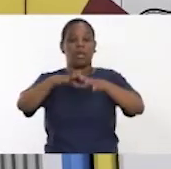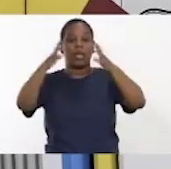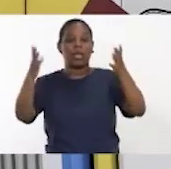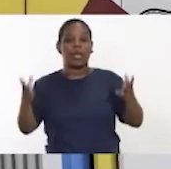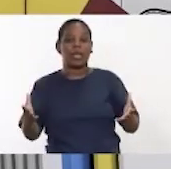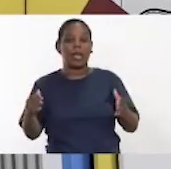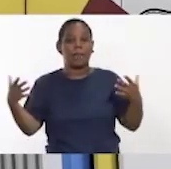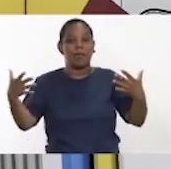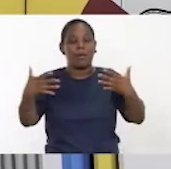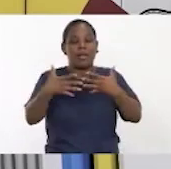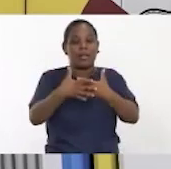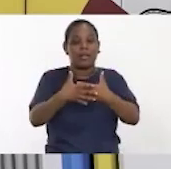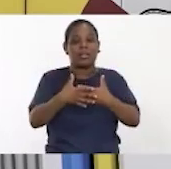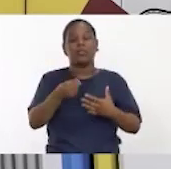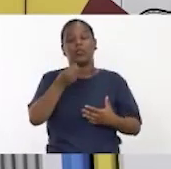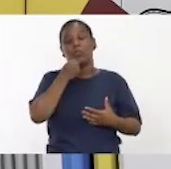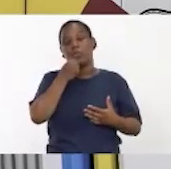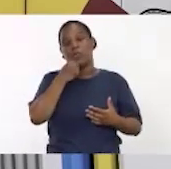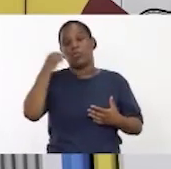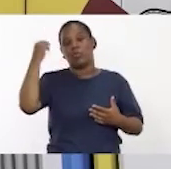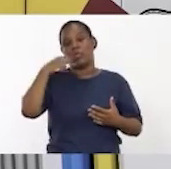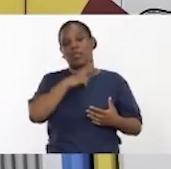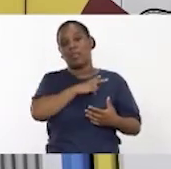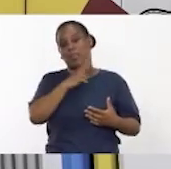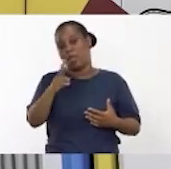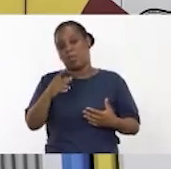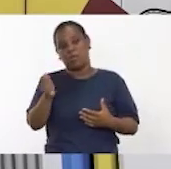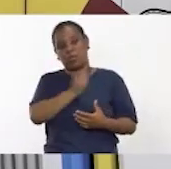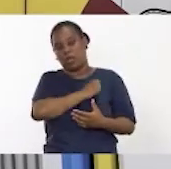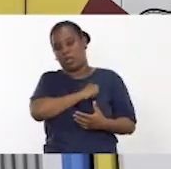podemos determinar cualquiera de las 3 magnitudes.